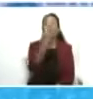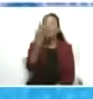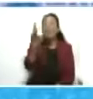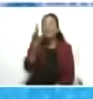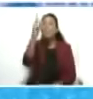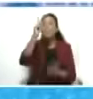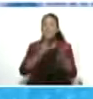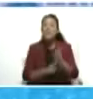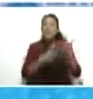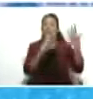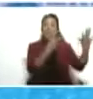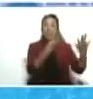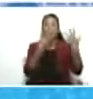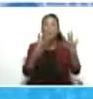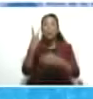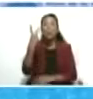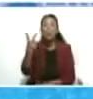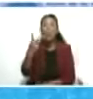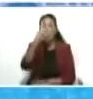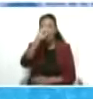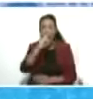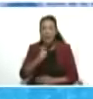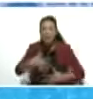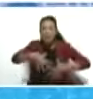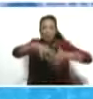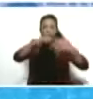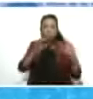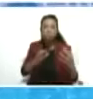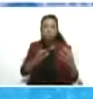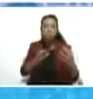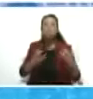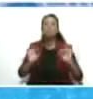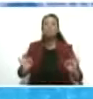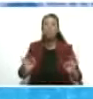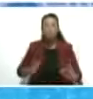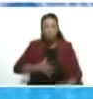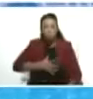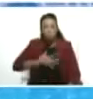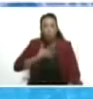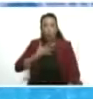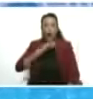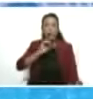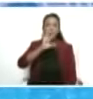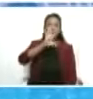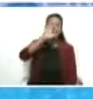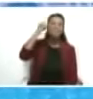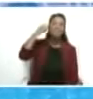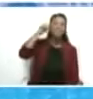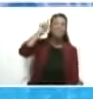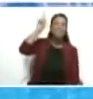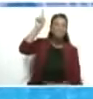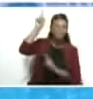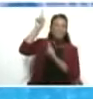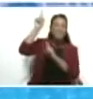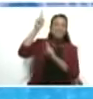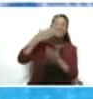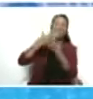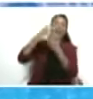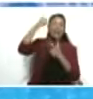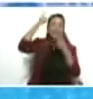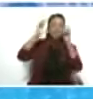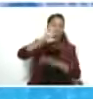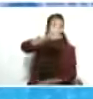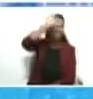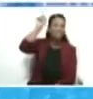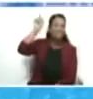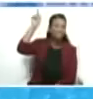de febrero de 1992, elevar nuestra vista al cielo y decirle: gracias,